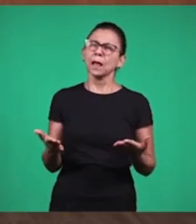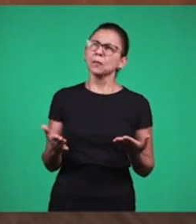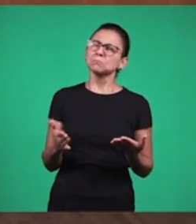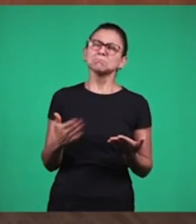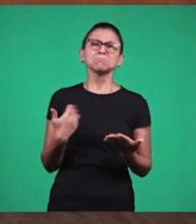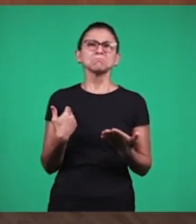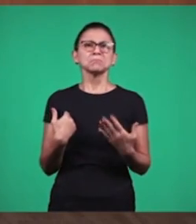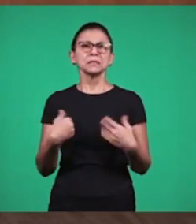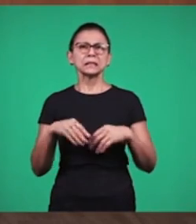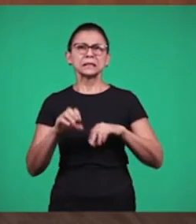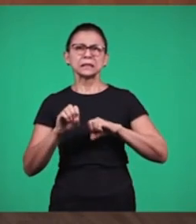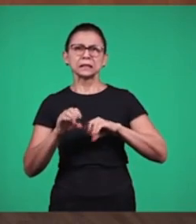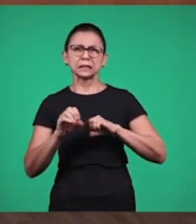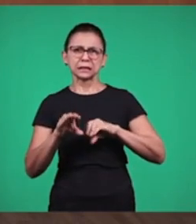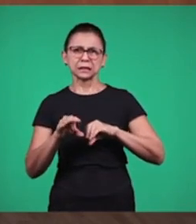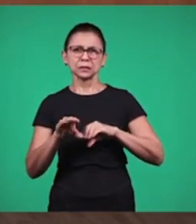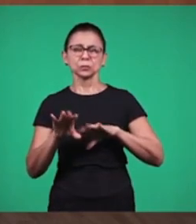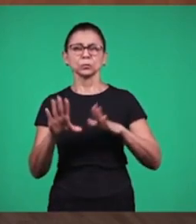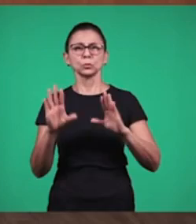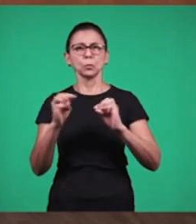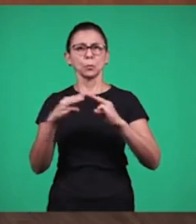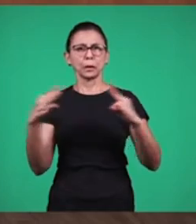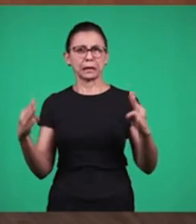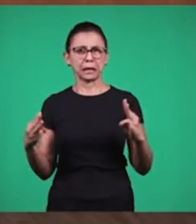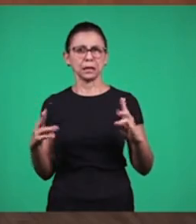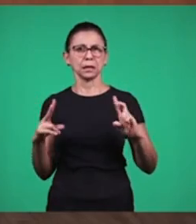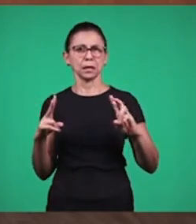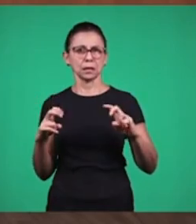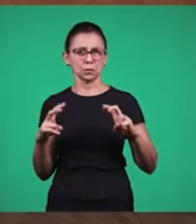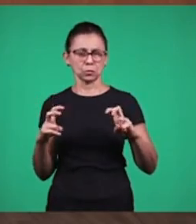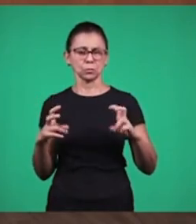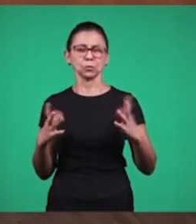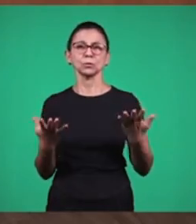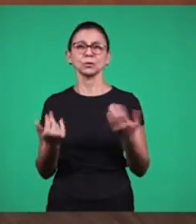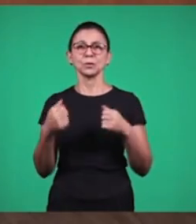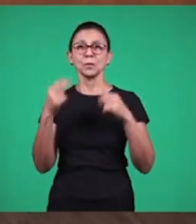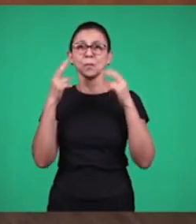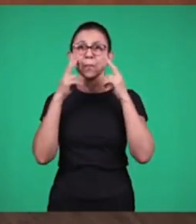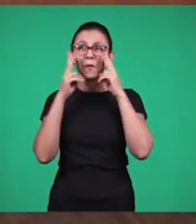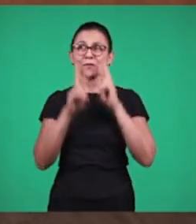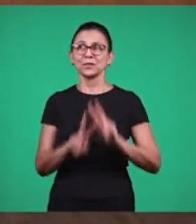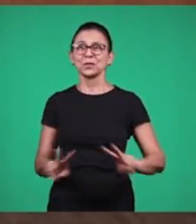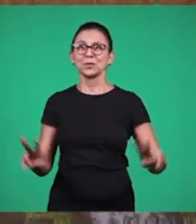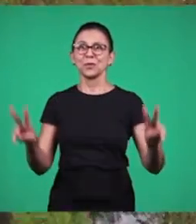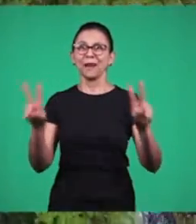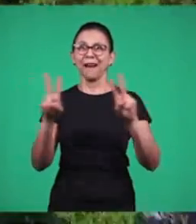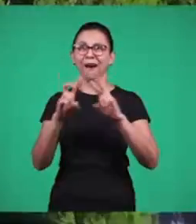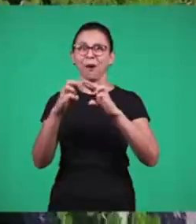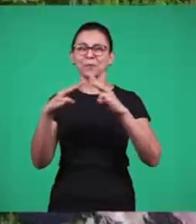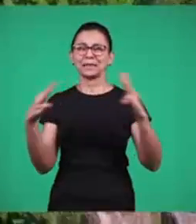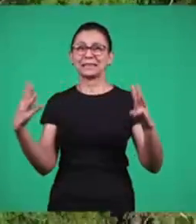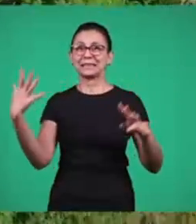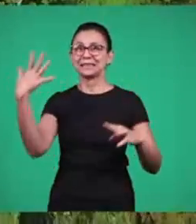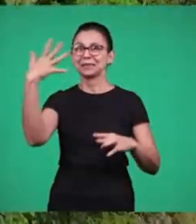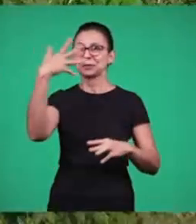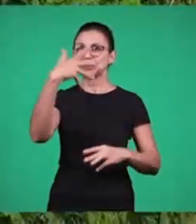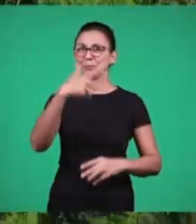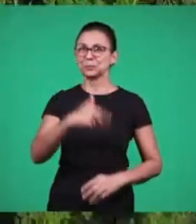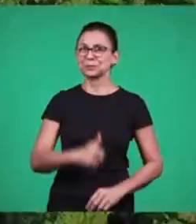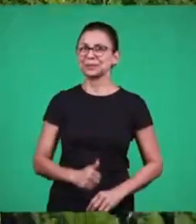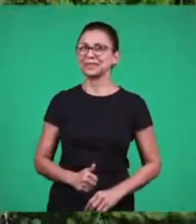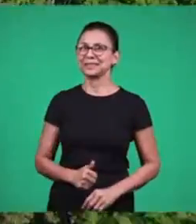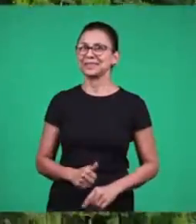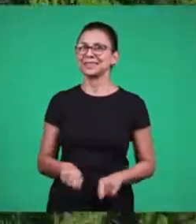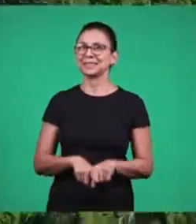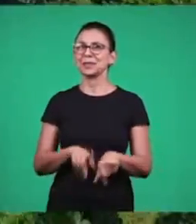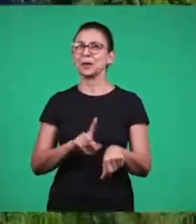cuadro Lecciones de Manaim nos remite a aquel lugar que más allá, que es un lugar muy bonito y acogedor, nos